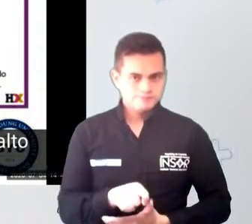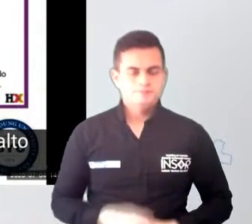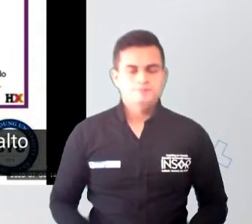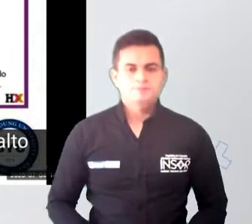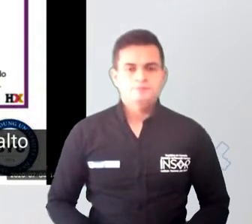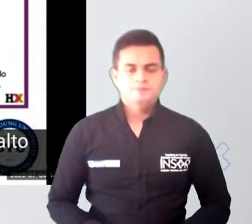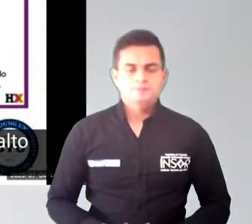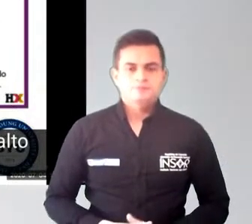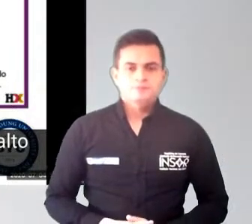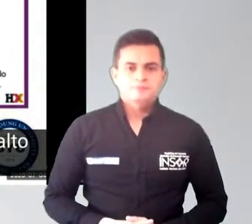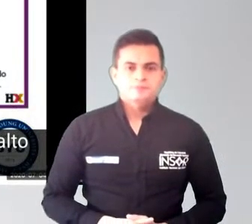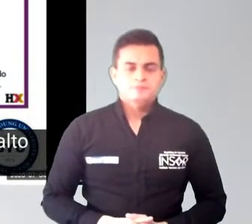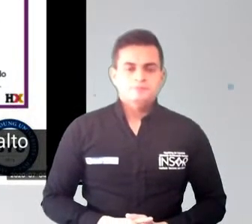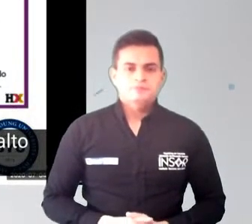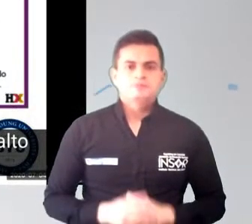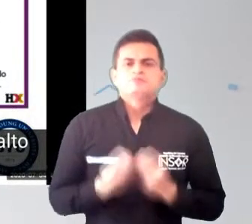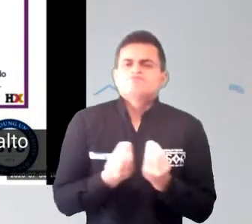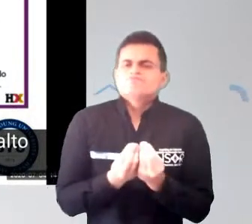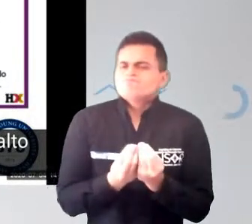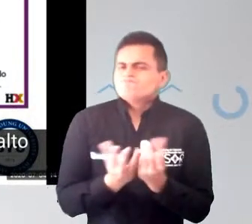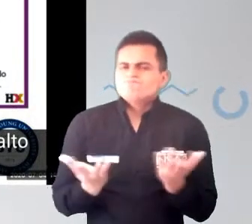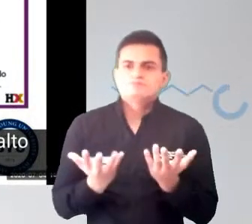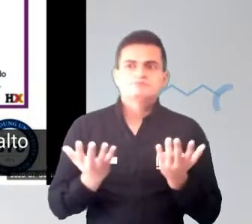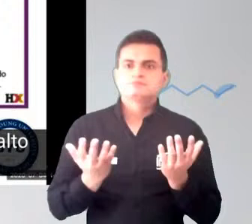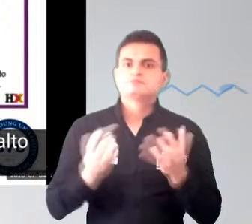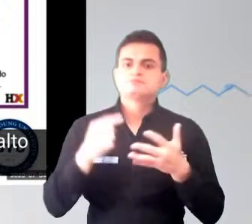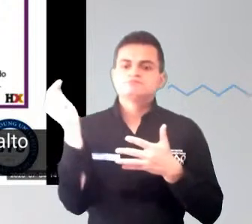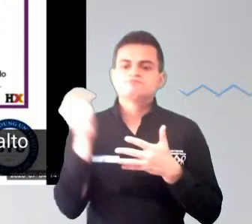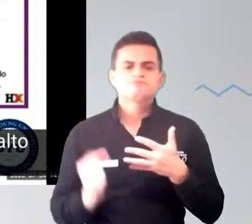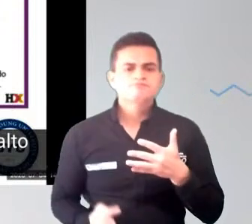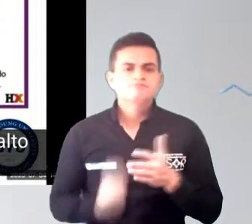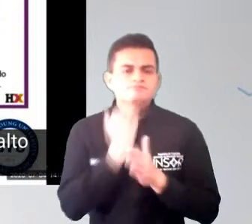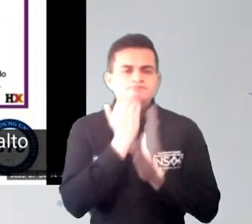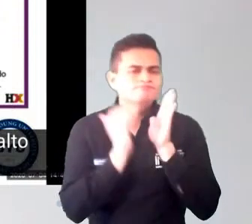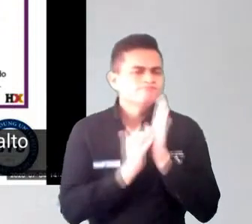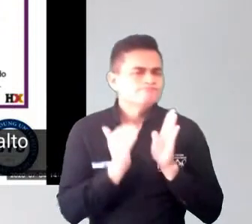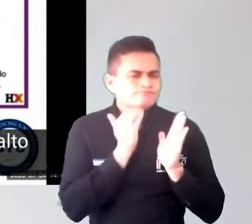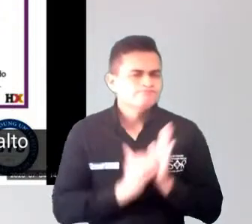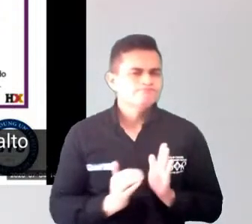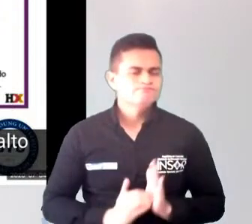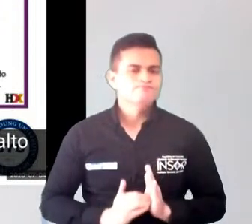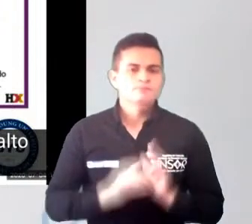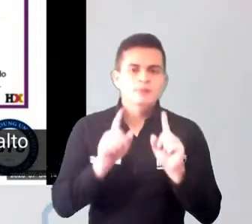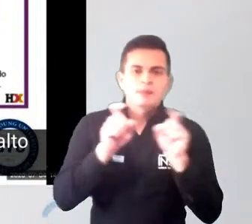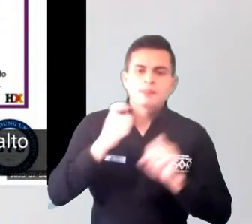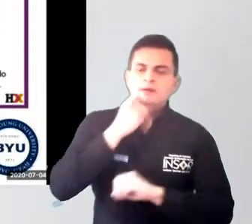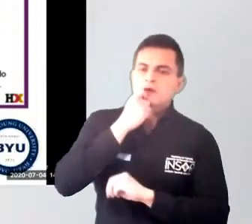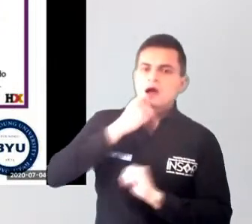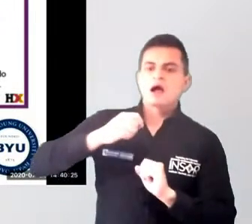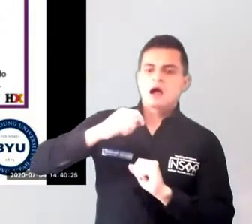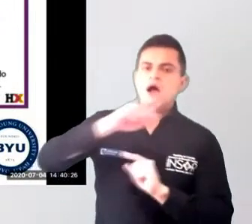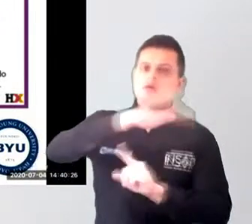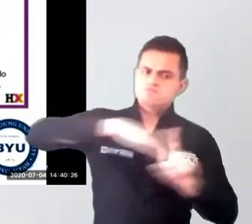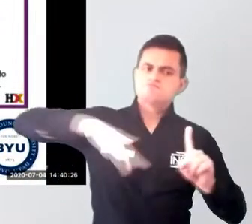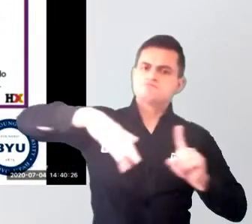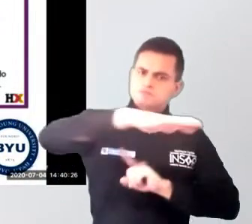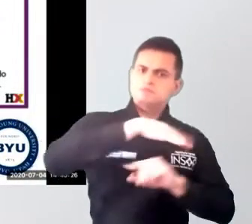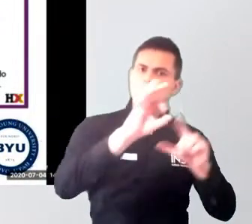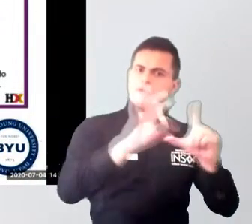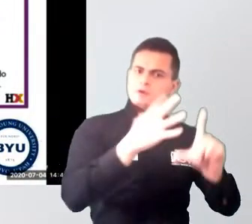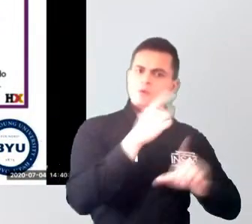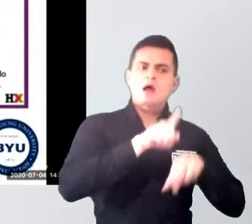Existen muchos ejemplos sobre los entornos en línea de un compromiso alto y de un compromiso